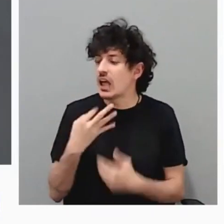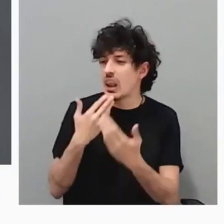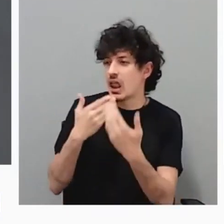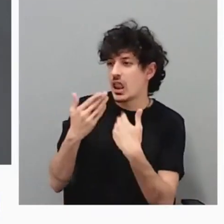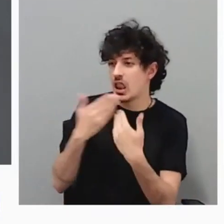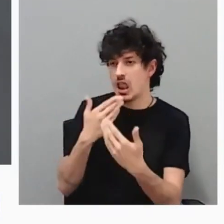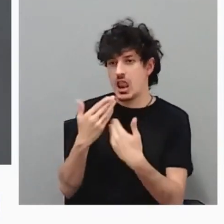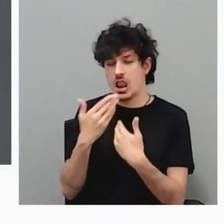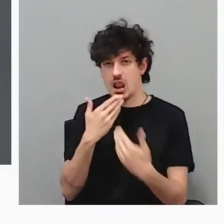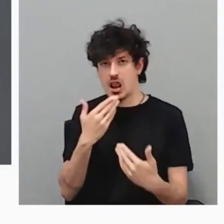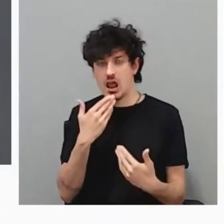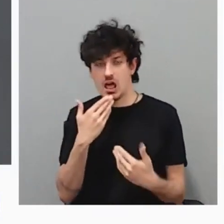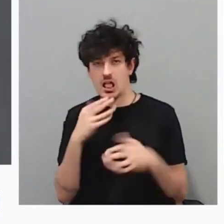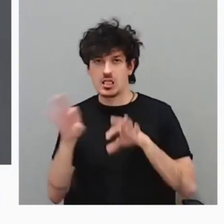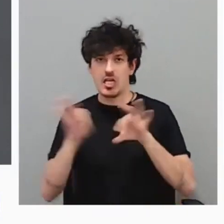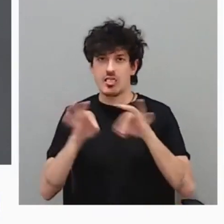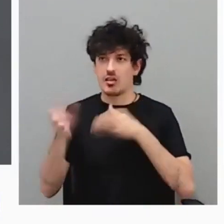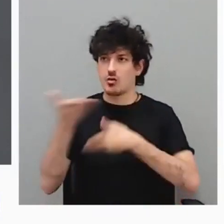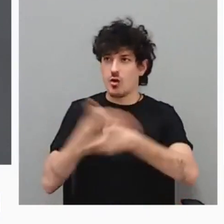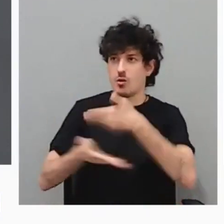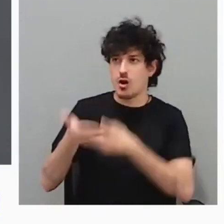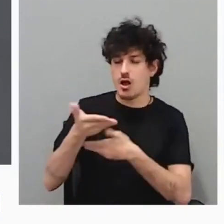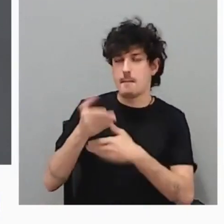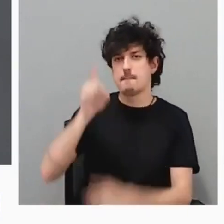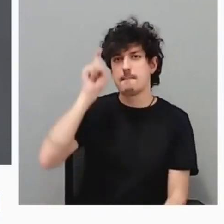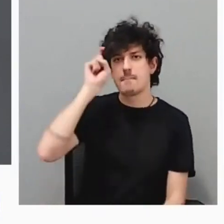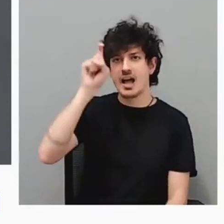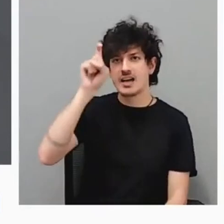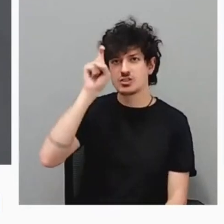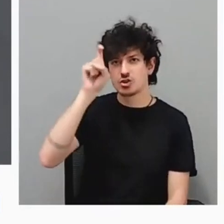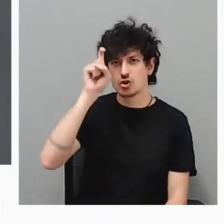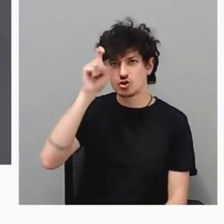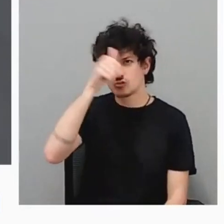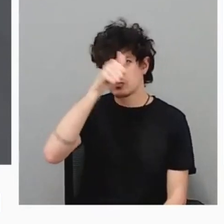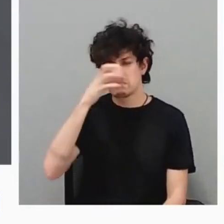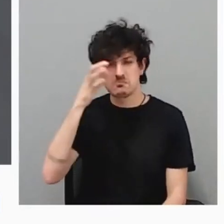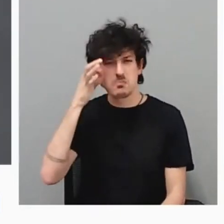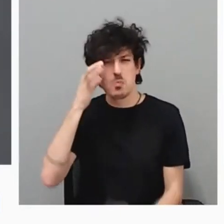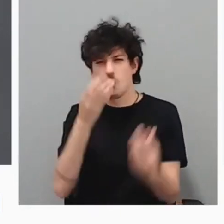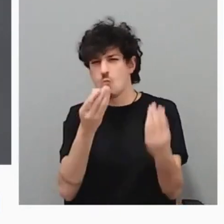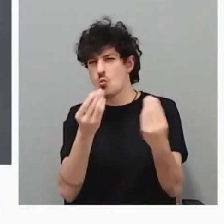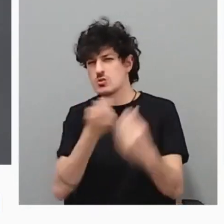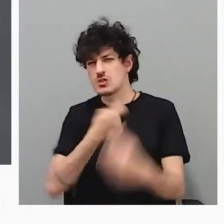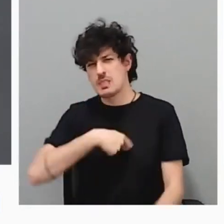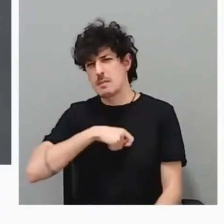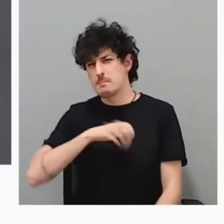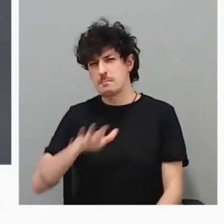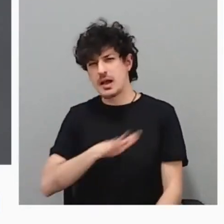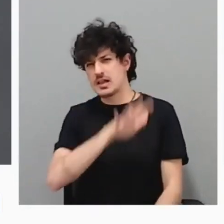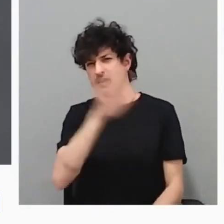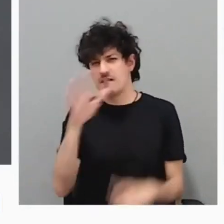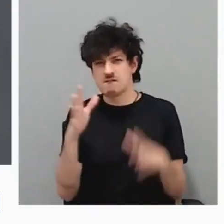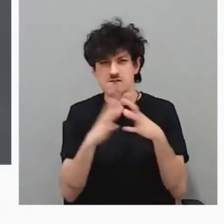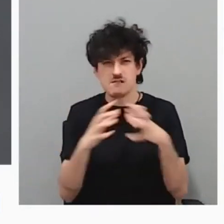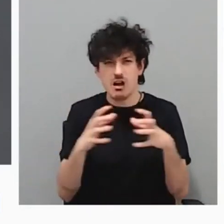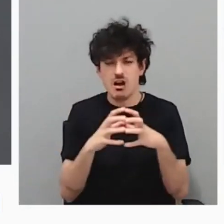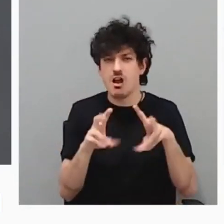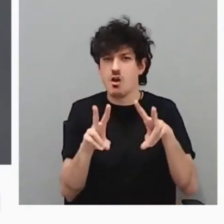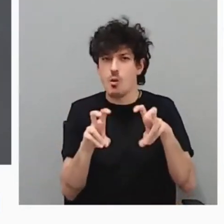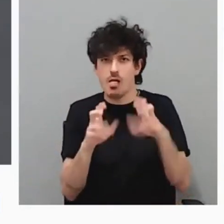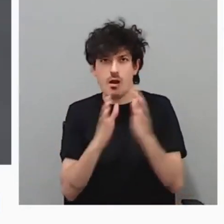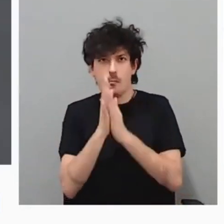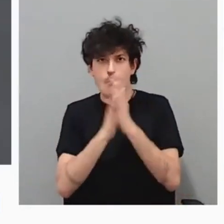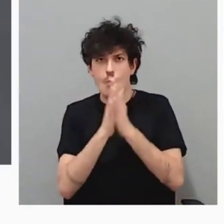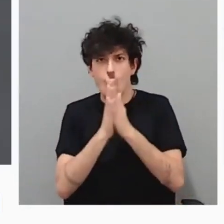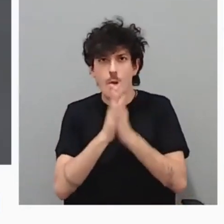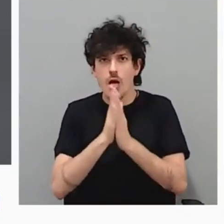suerte de contar con muchos maestros y maestras que tenemos en nuestro país, muy innovadores, con muchas ganas, con mucha motivación, que nos